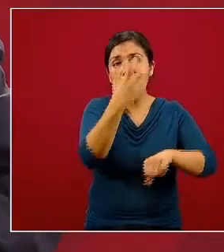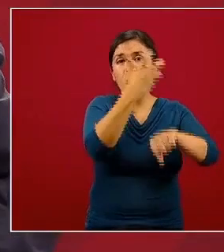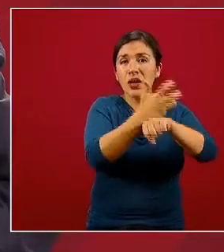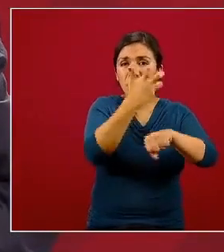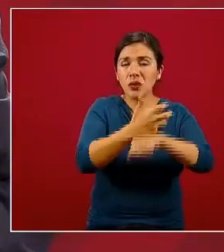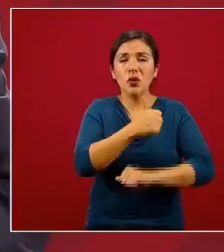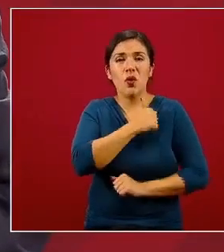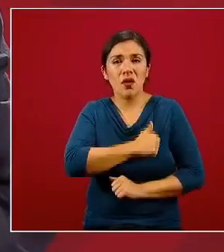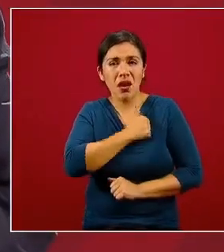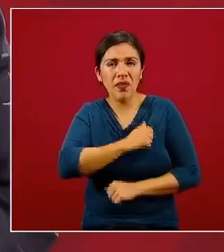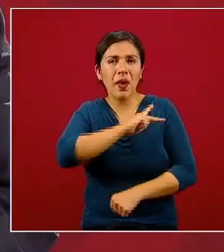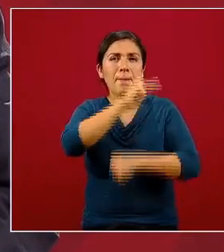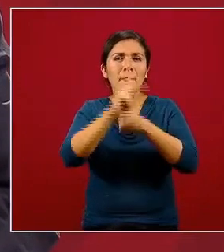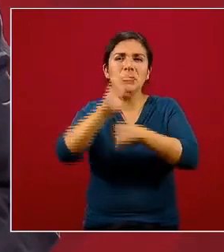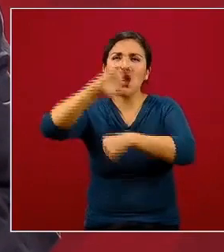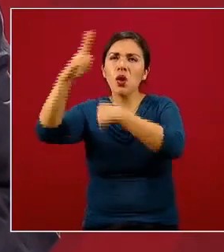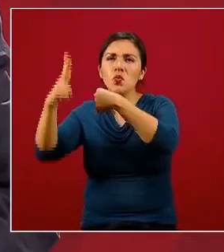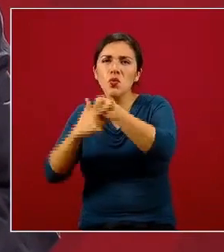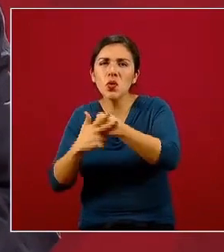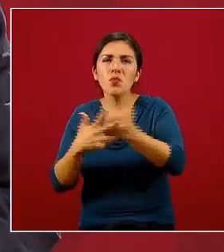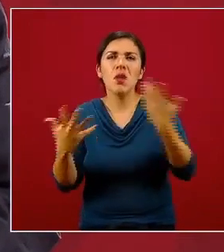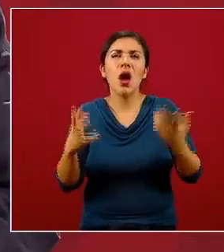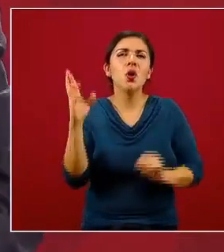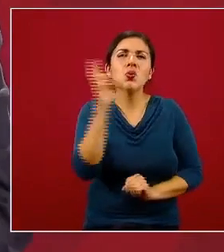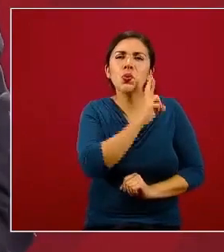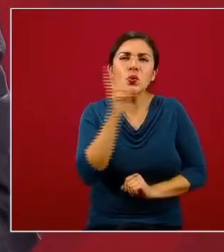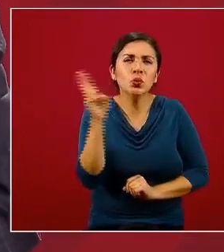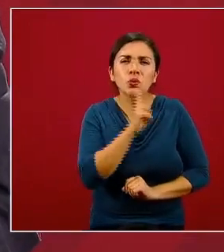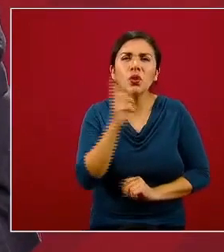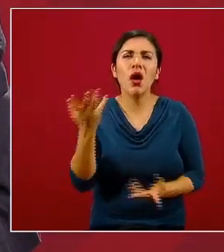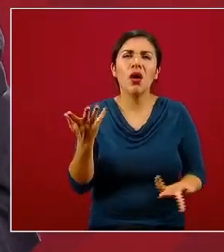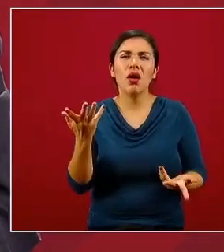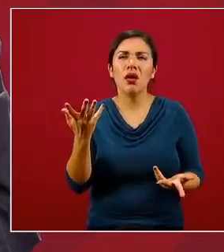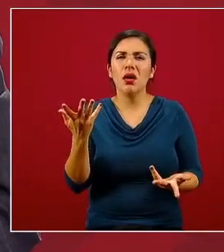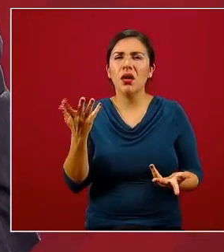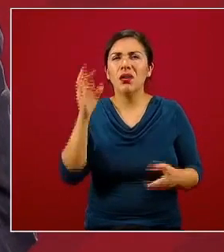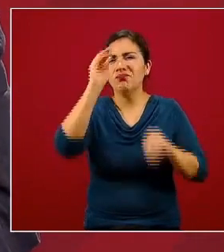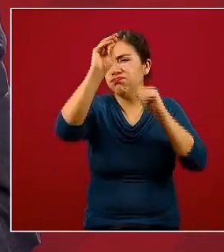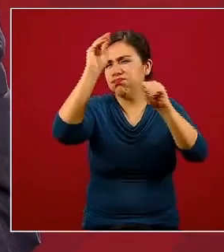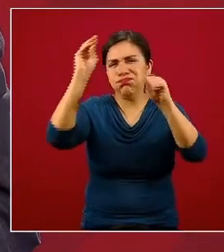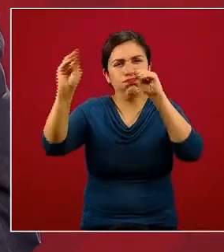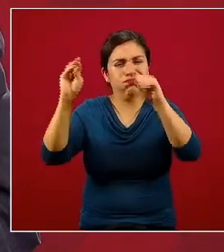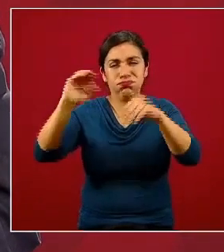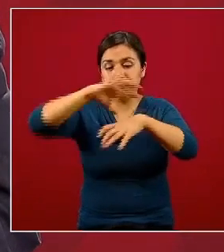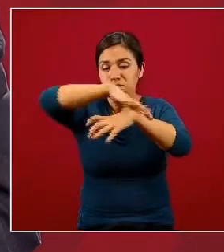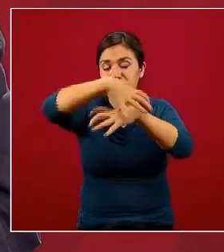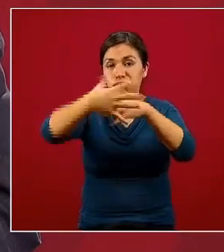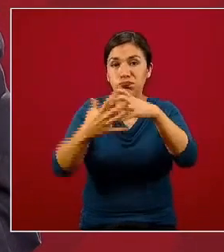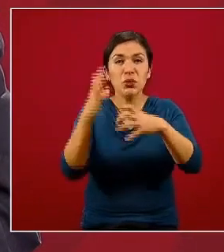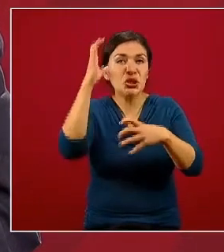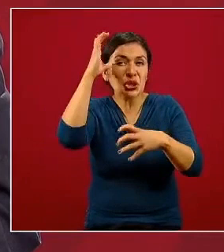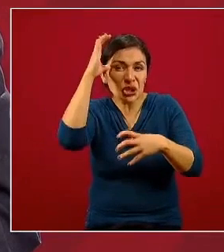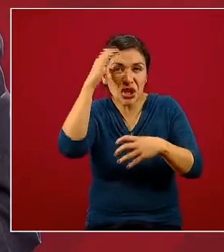Unidos, Canadá, los países de Europa, Rusia, un segmento de China,